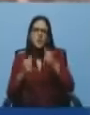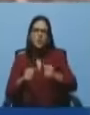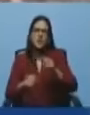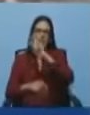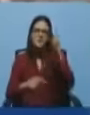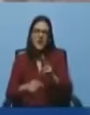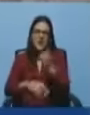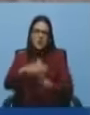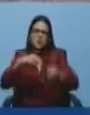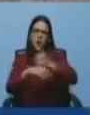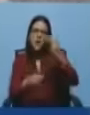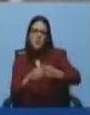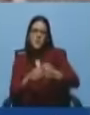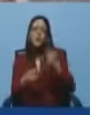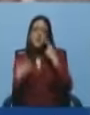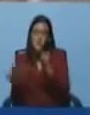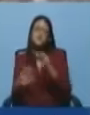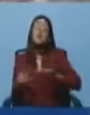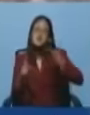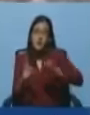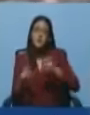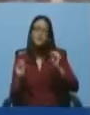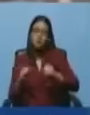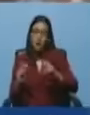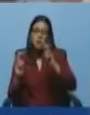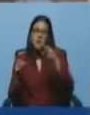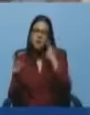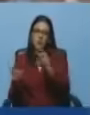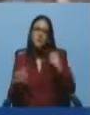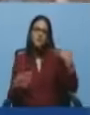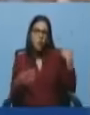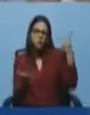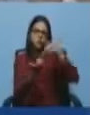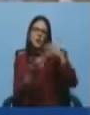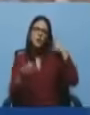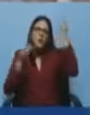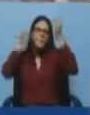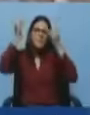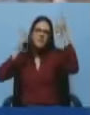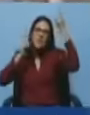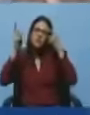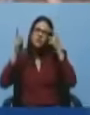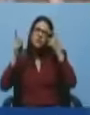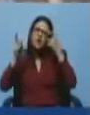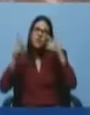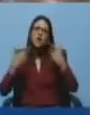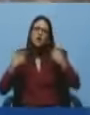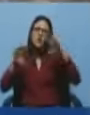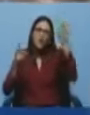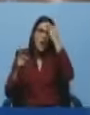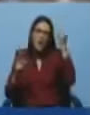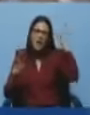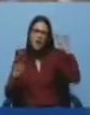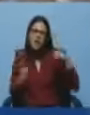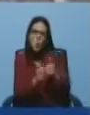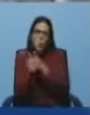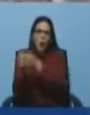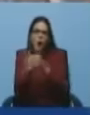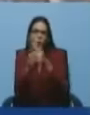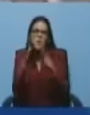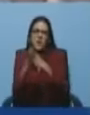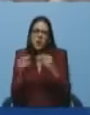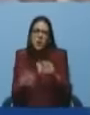petrolera. Bueno, fíjate que es algo muy importante. Yo venía pensando en el comandante Chávez cuando fui su canciller y lo acompañé en tantos